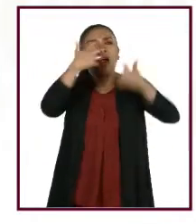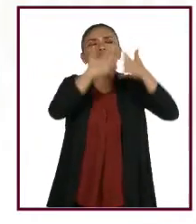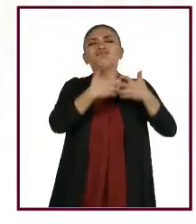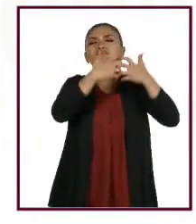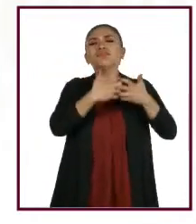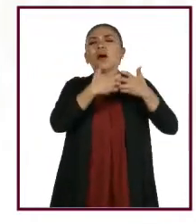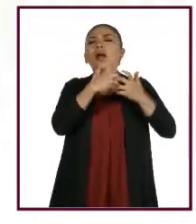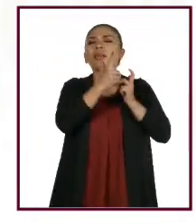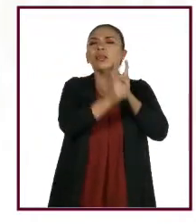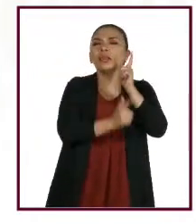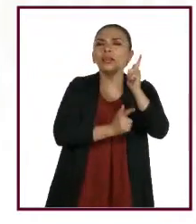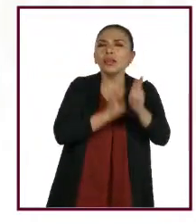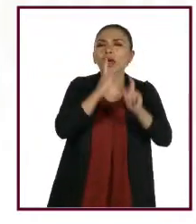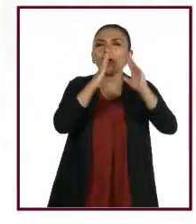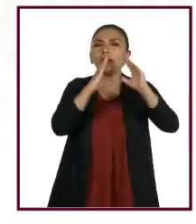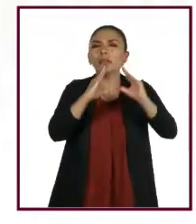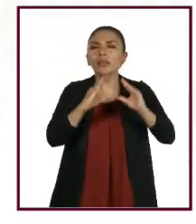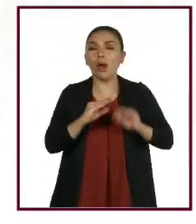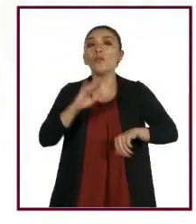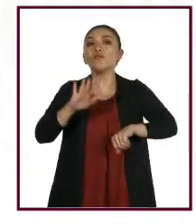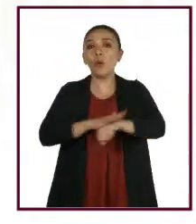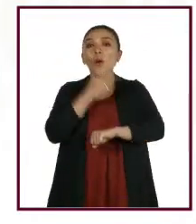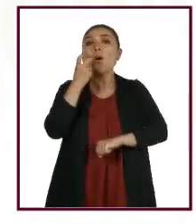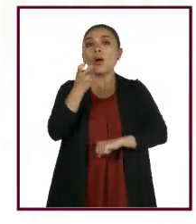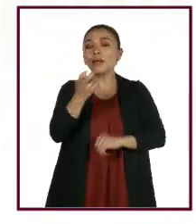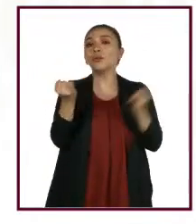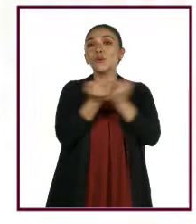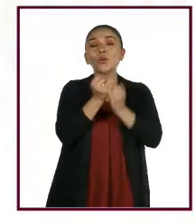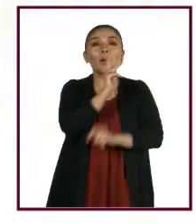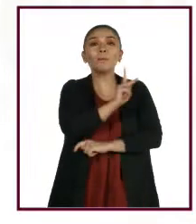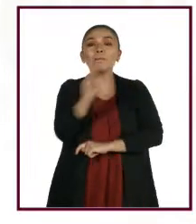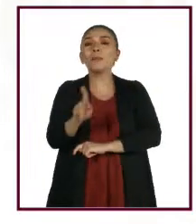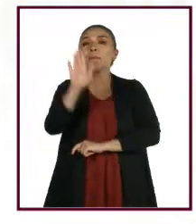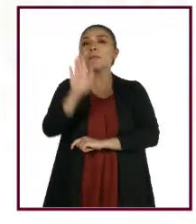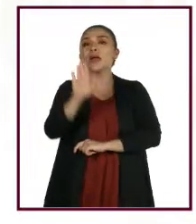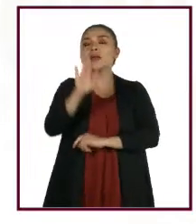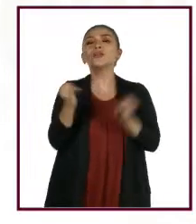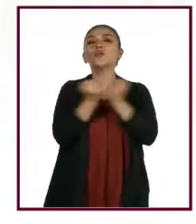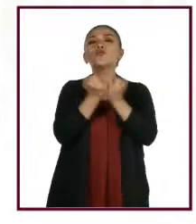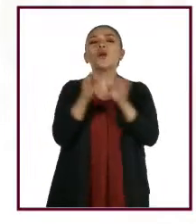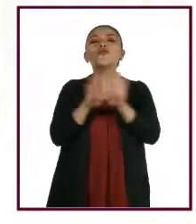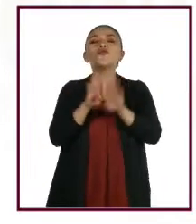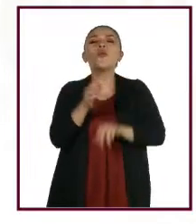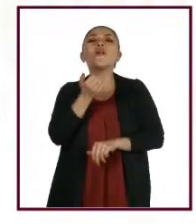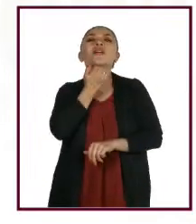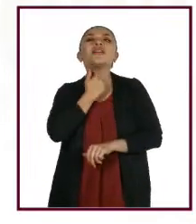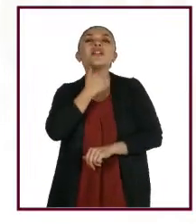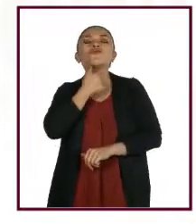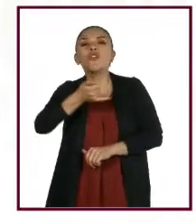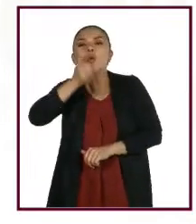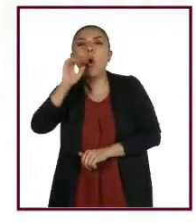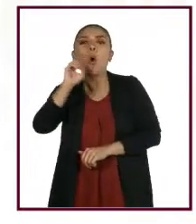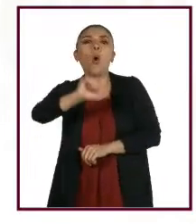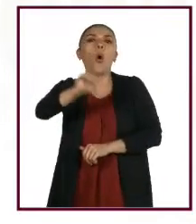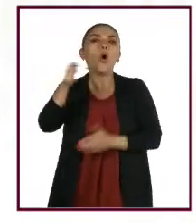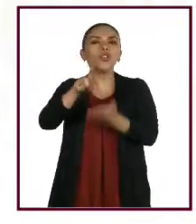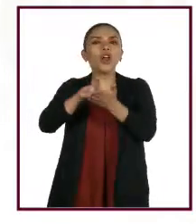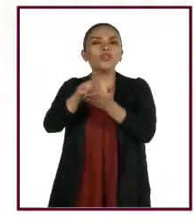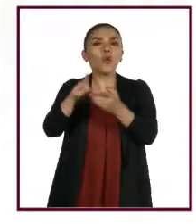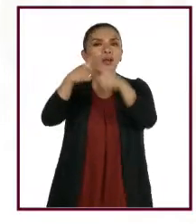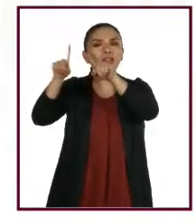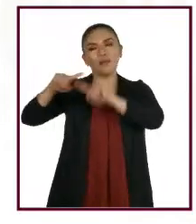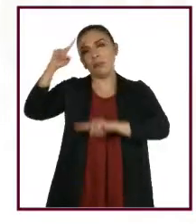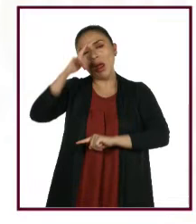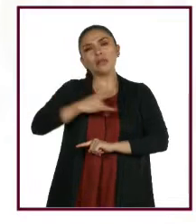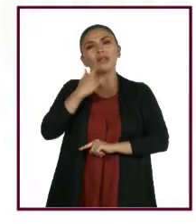cerebral. Entonces, por eso, de alguna forma, se parece al efecto que pudiera darnos otro tipo de sustancias